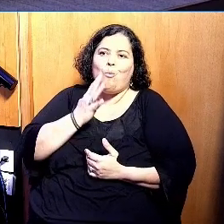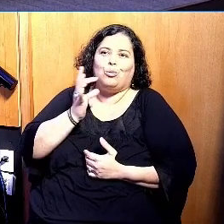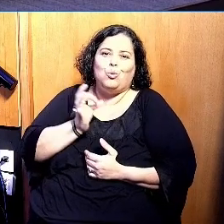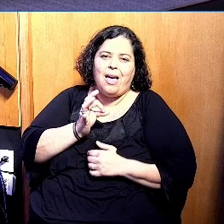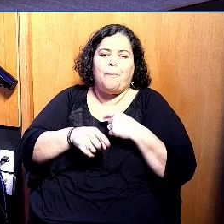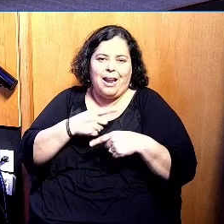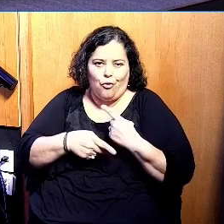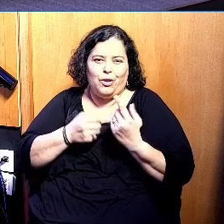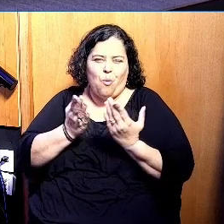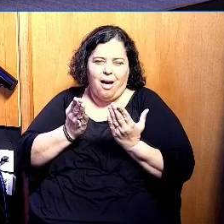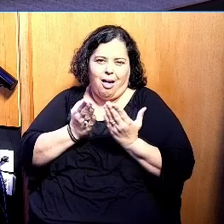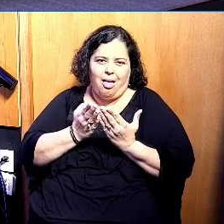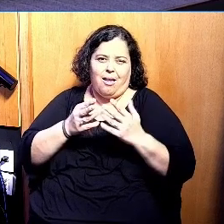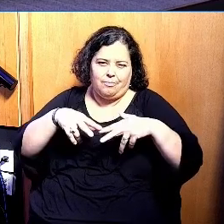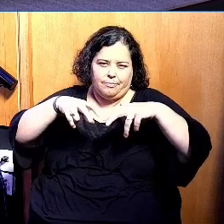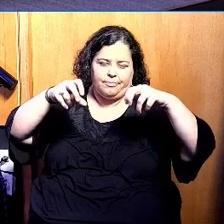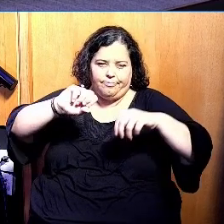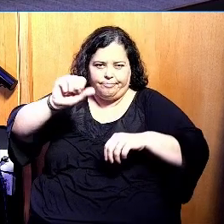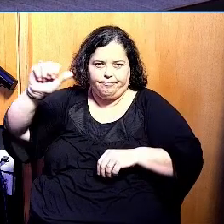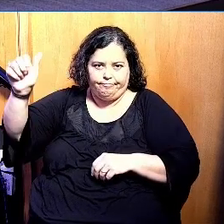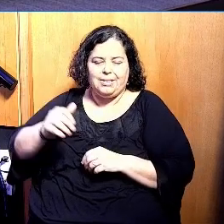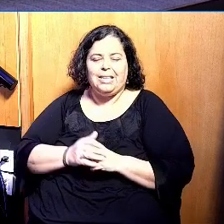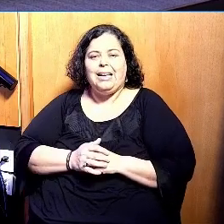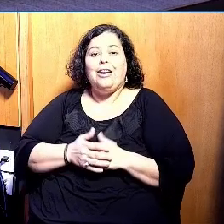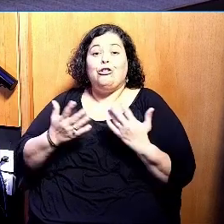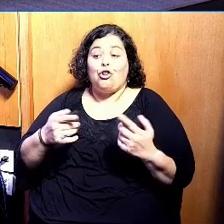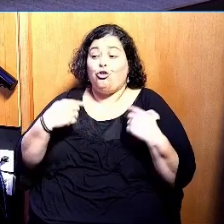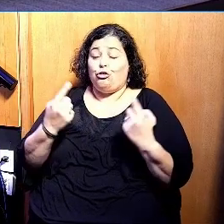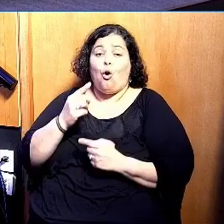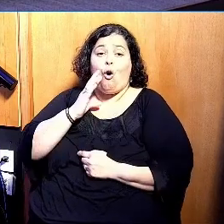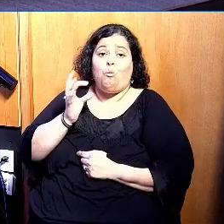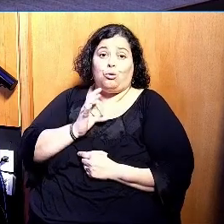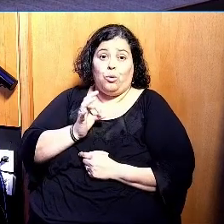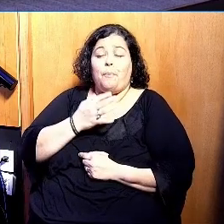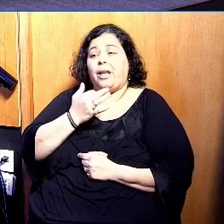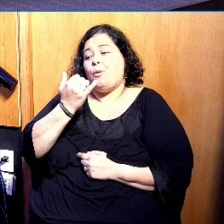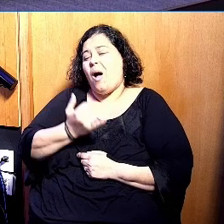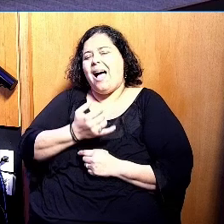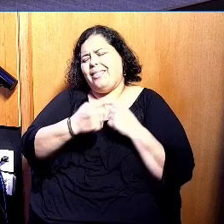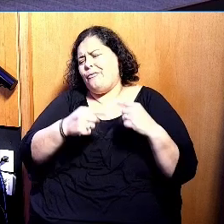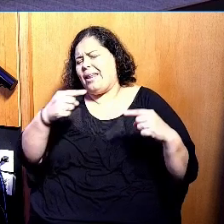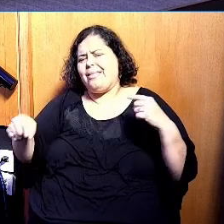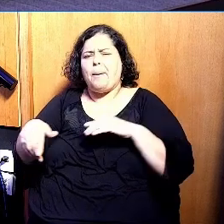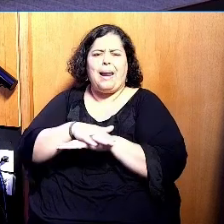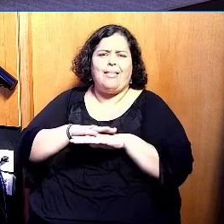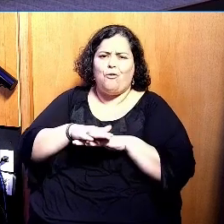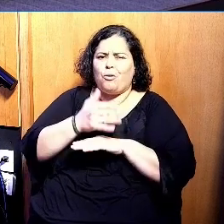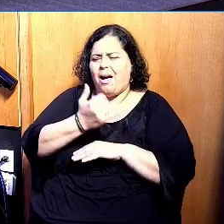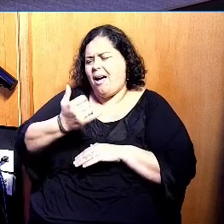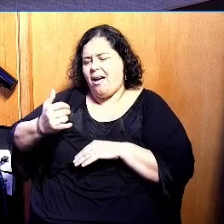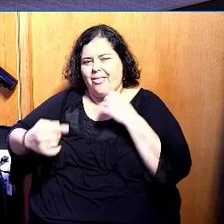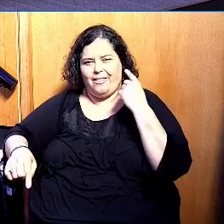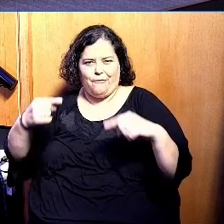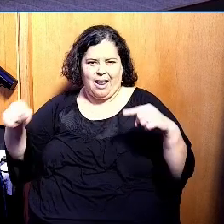explotando. Y bueno, como oportunidades es que tenemos una disponibilidad de plataformas y de herramientas para distintos usos que generan